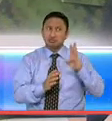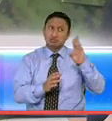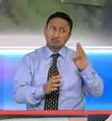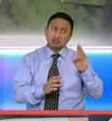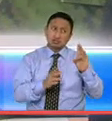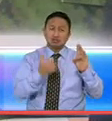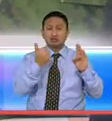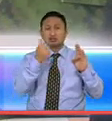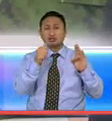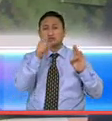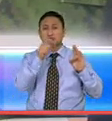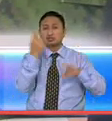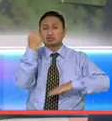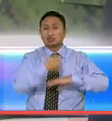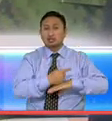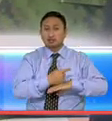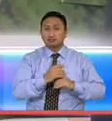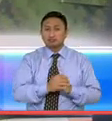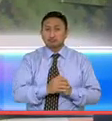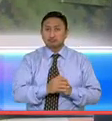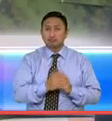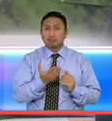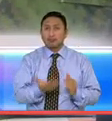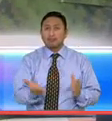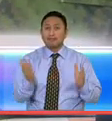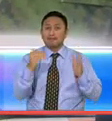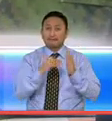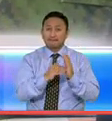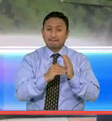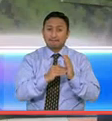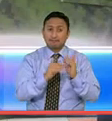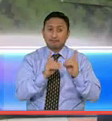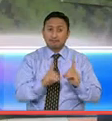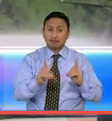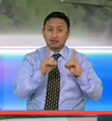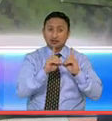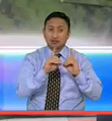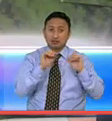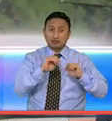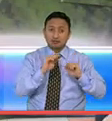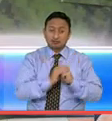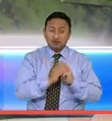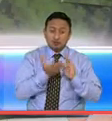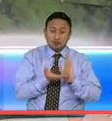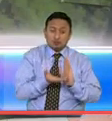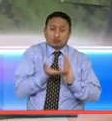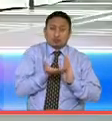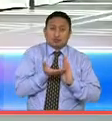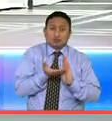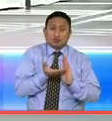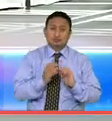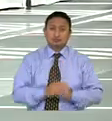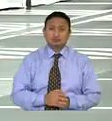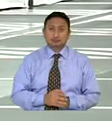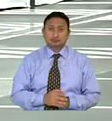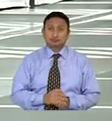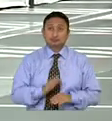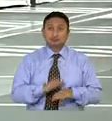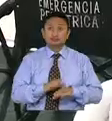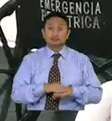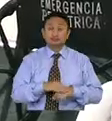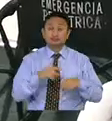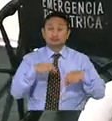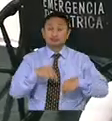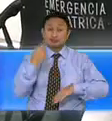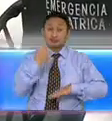10 pacientes día. Es decir, volvemos a tener de cierta manera la misma cantidad de pacientes. Esto debido a que al día se